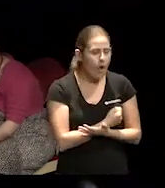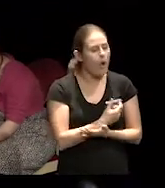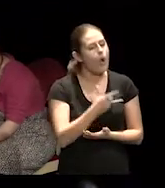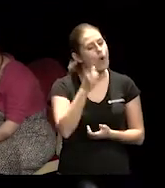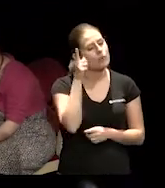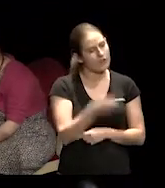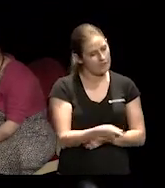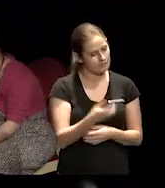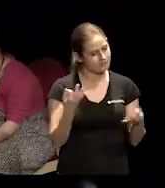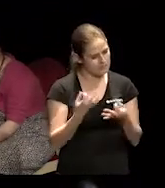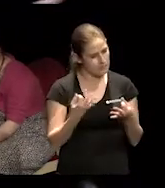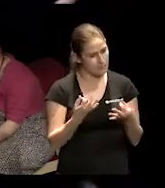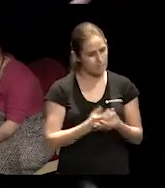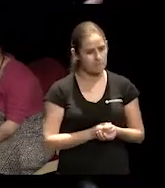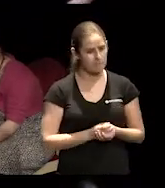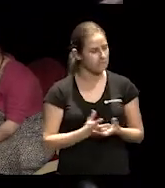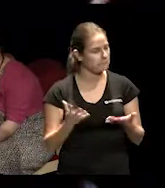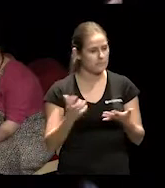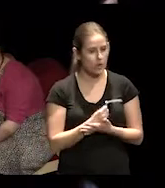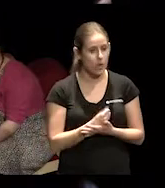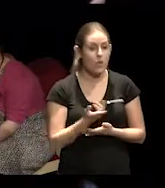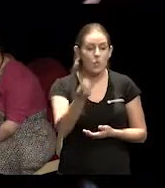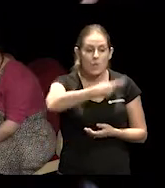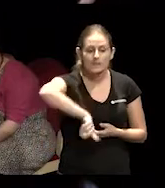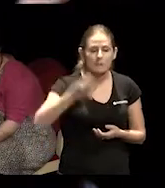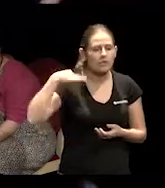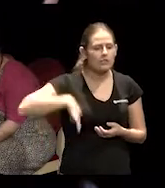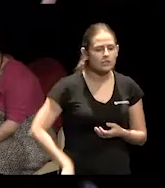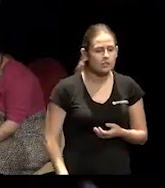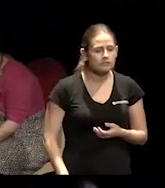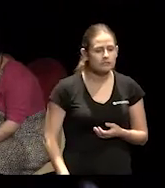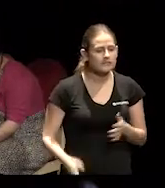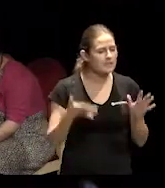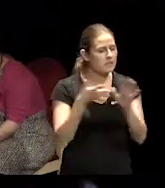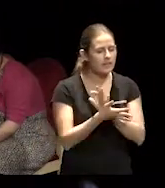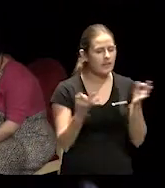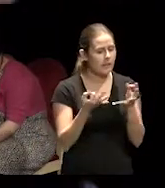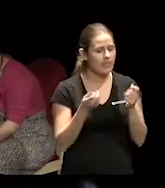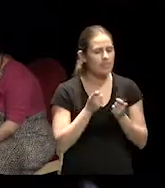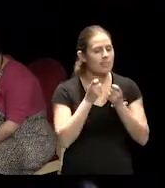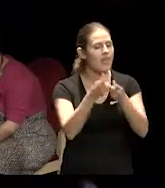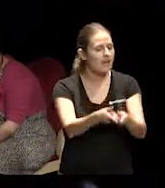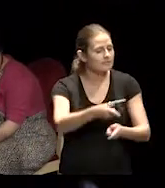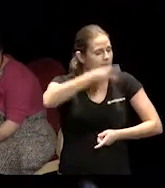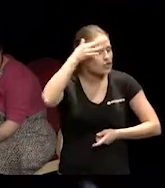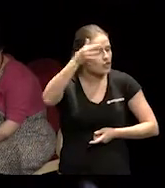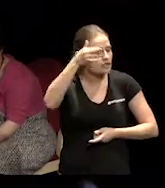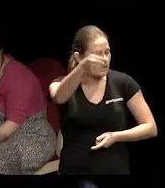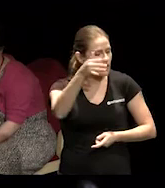todas y todos. Y también considero que nuestra profesión no es más que soñar, mejor aún es soñar en